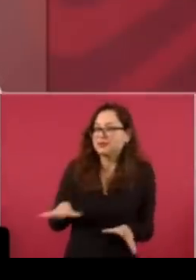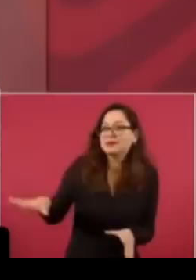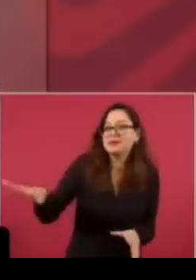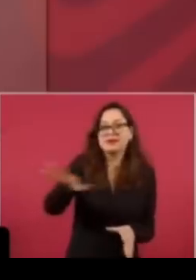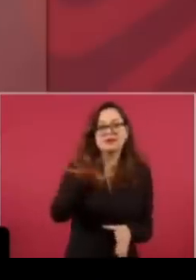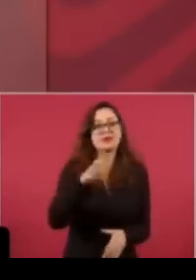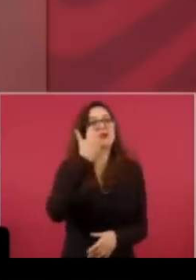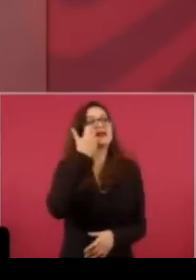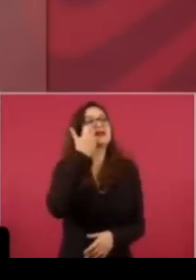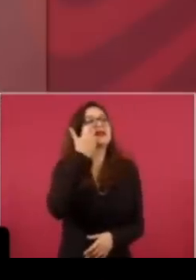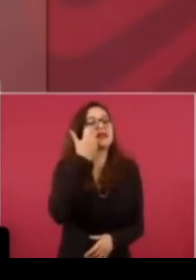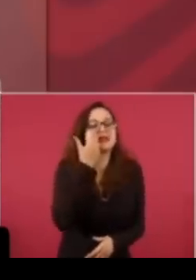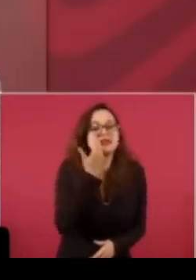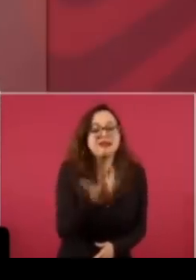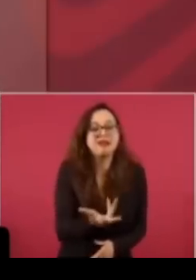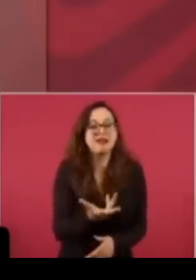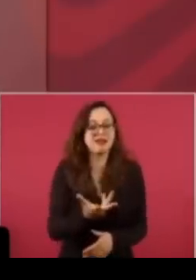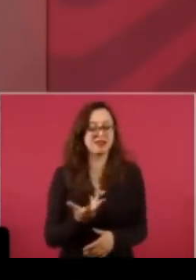que estoy seguro